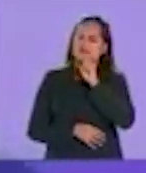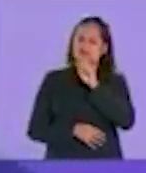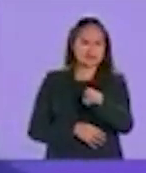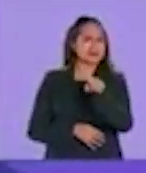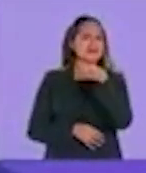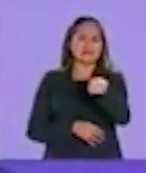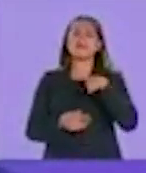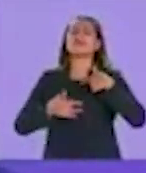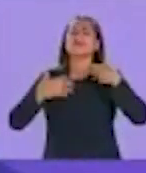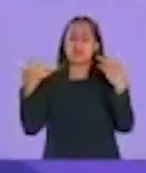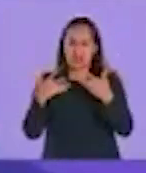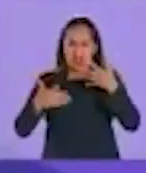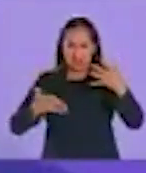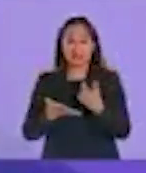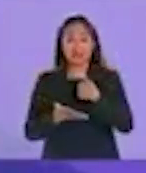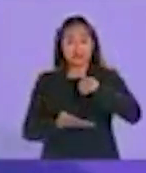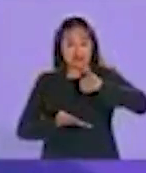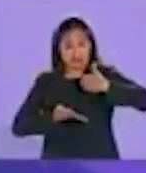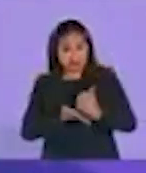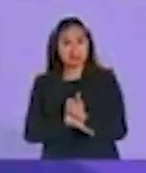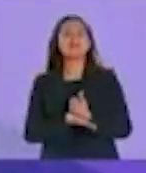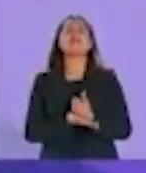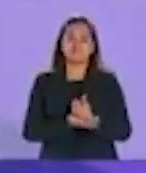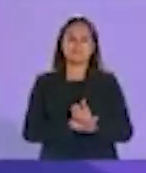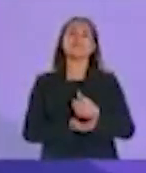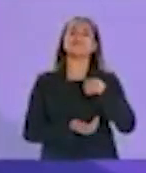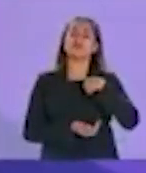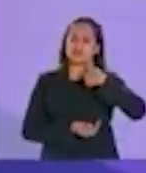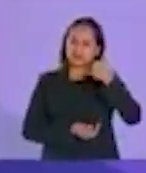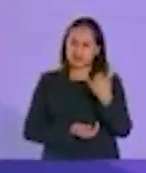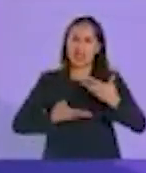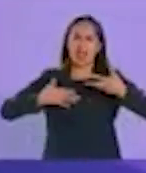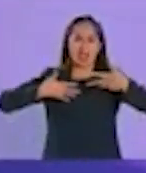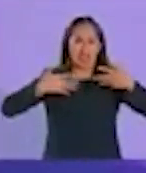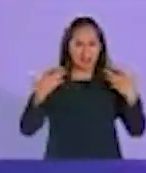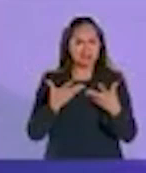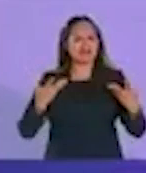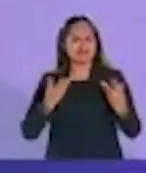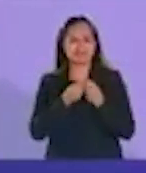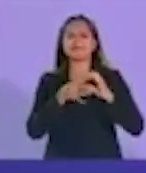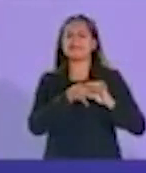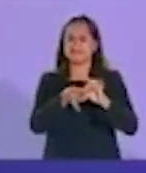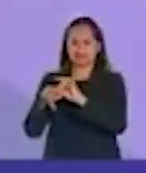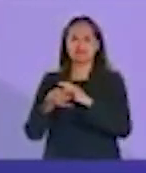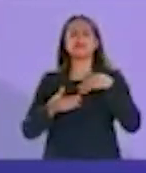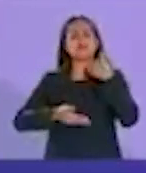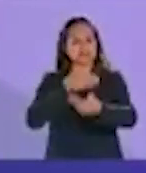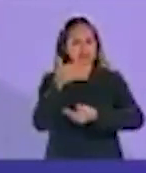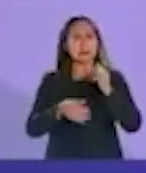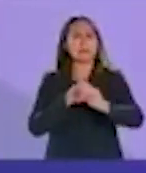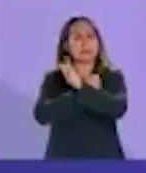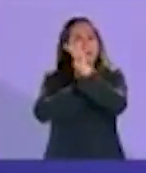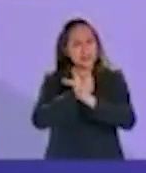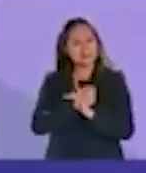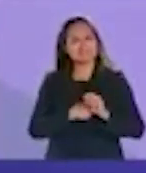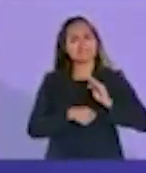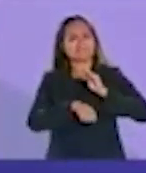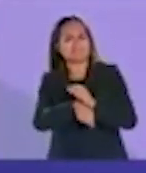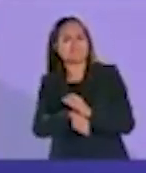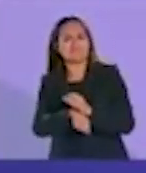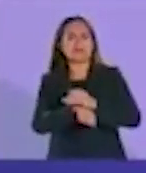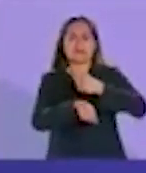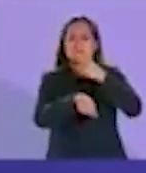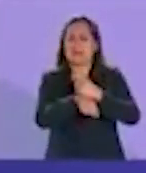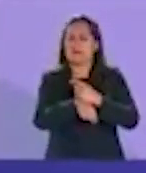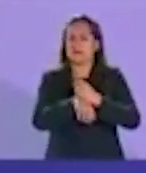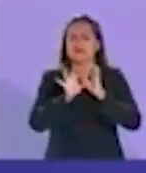triunfar y nos vamos a unir para sacar adelante el país y la patria es primero